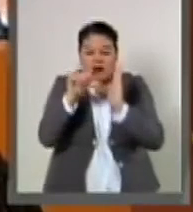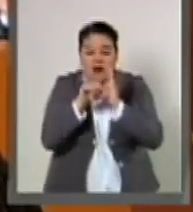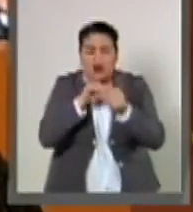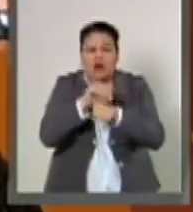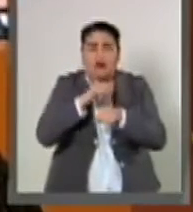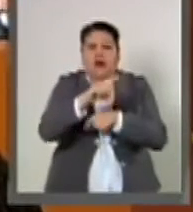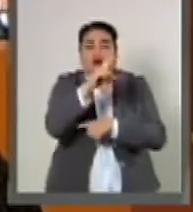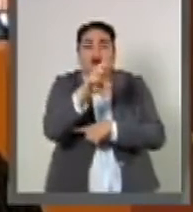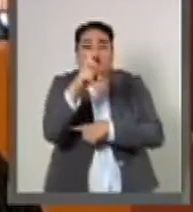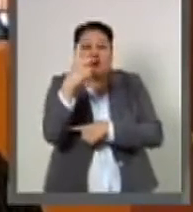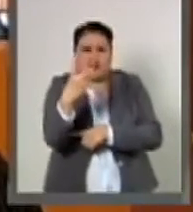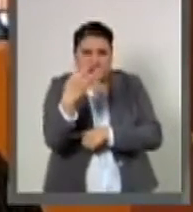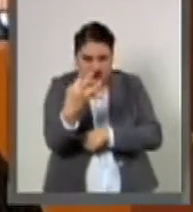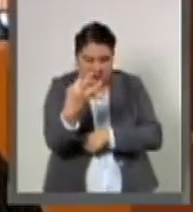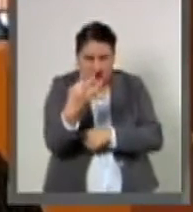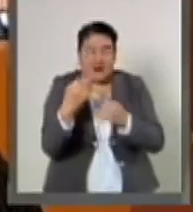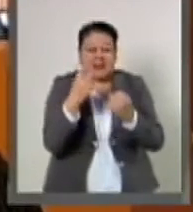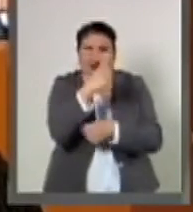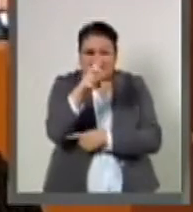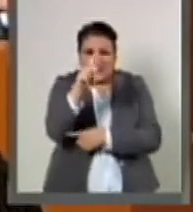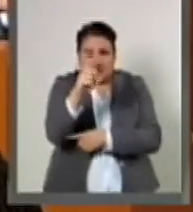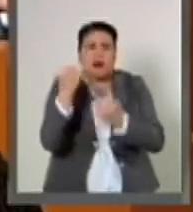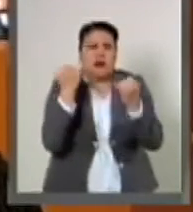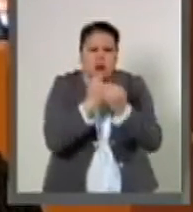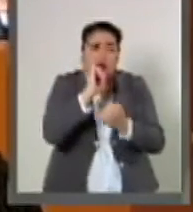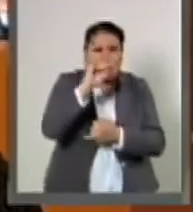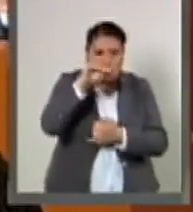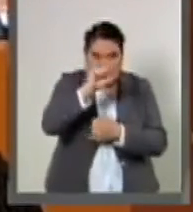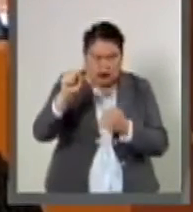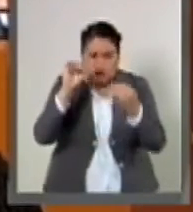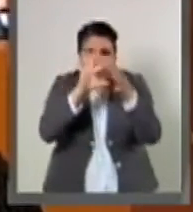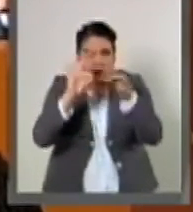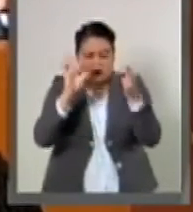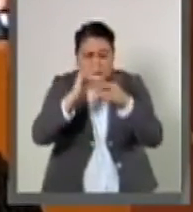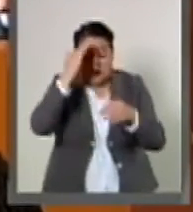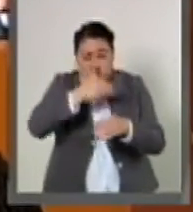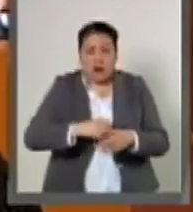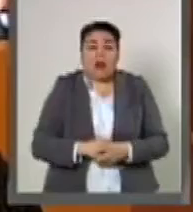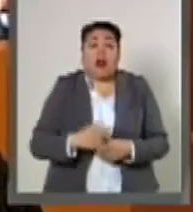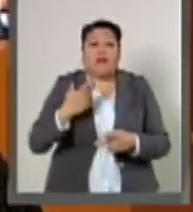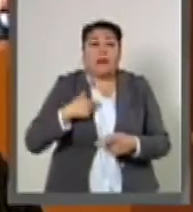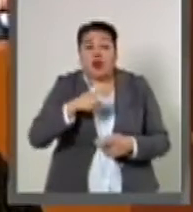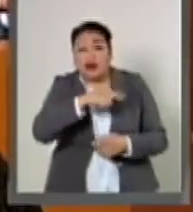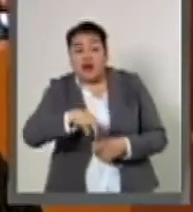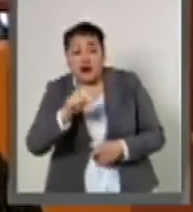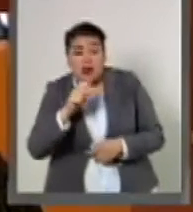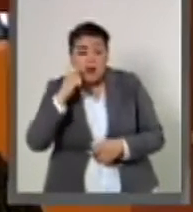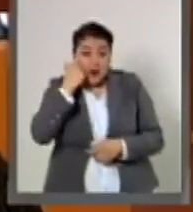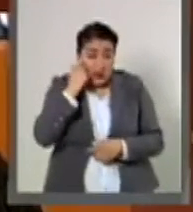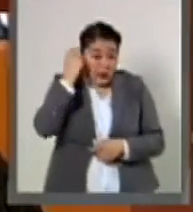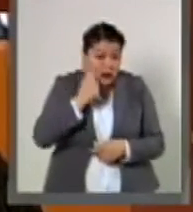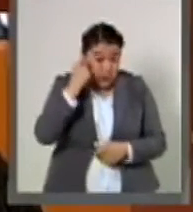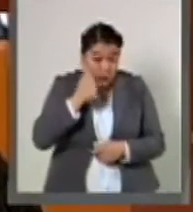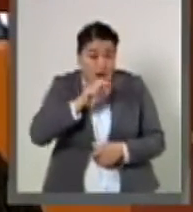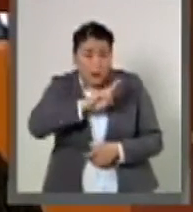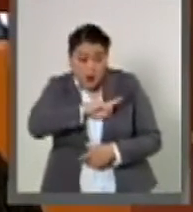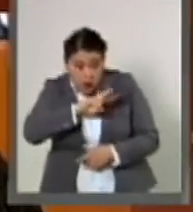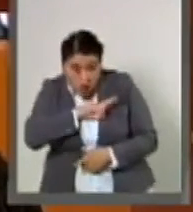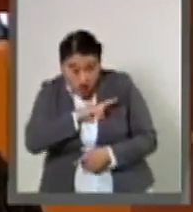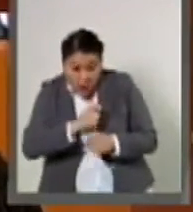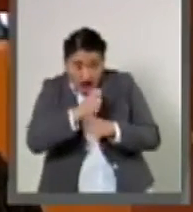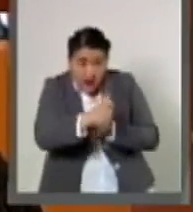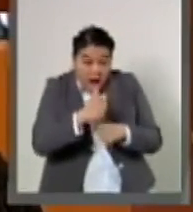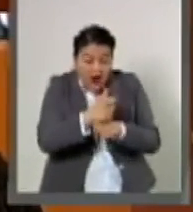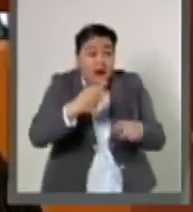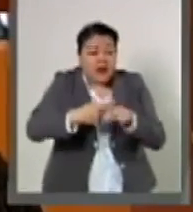Ley del Seguro Social ordena que el derecho a la pensión de viudez recaerá sobre la que fue esposa